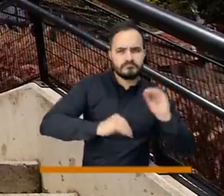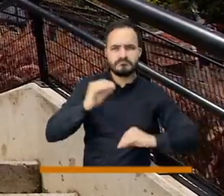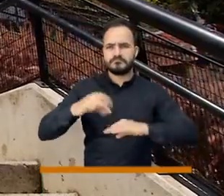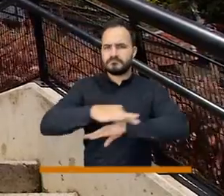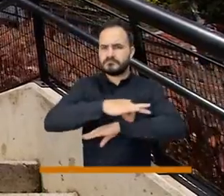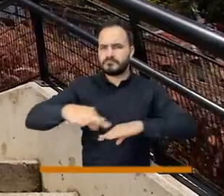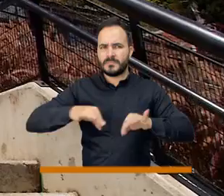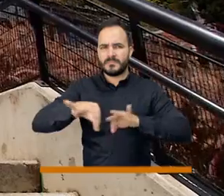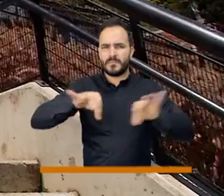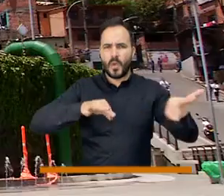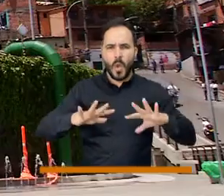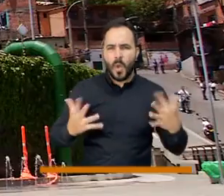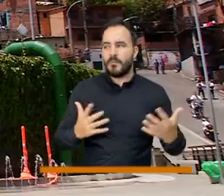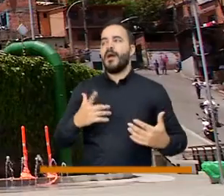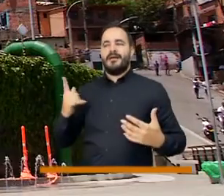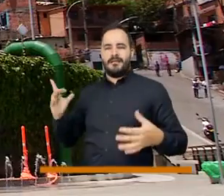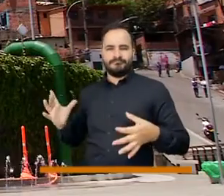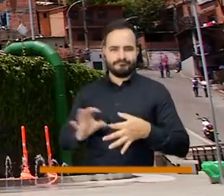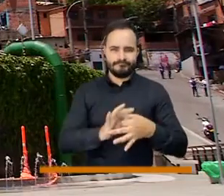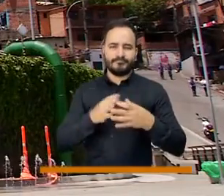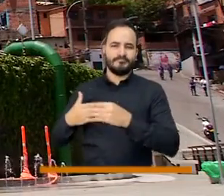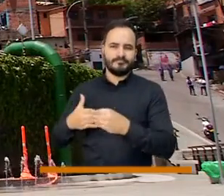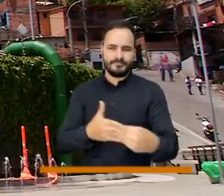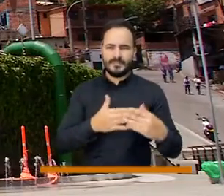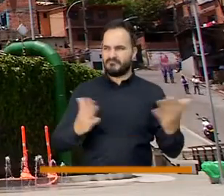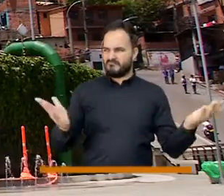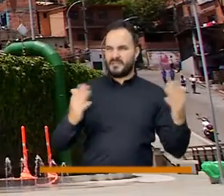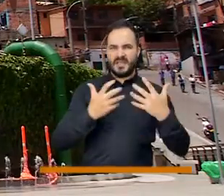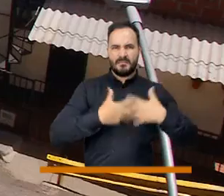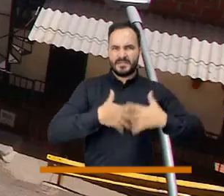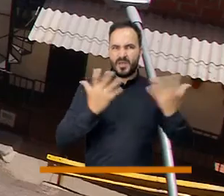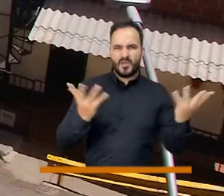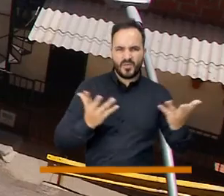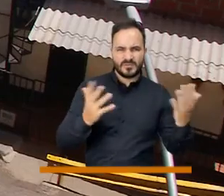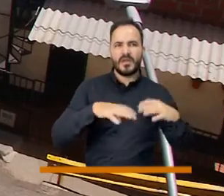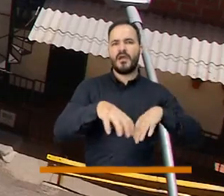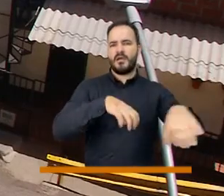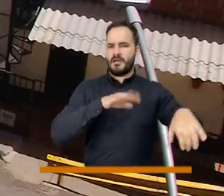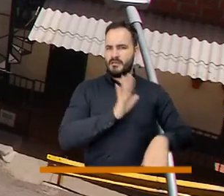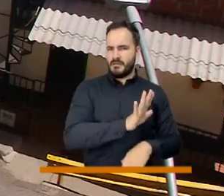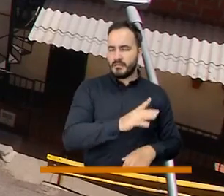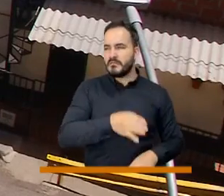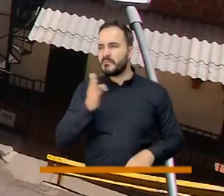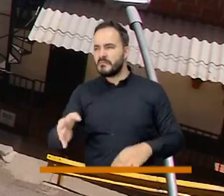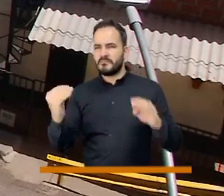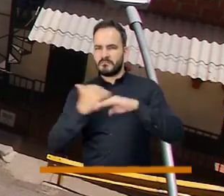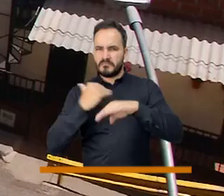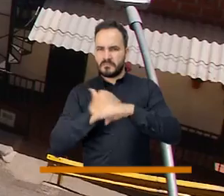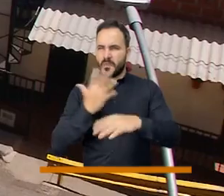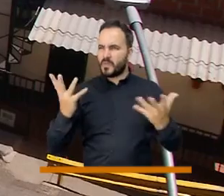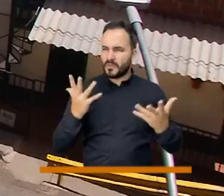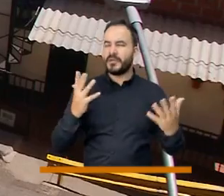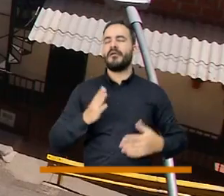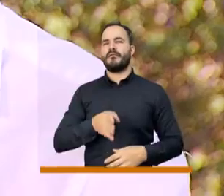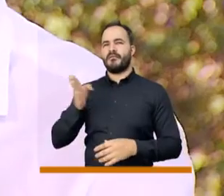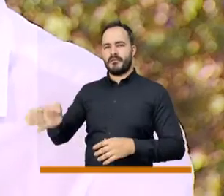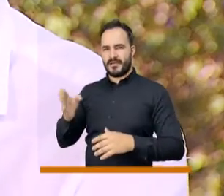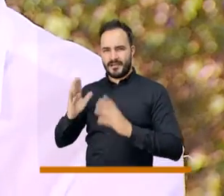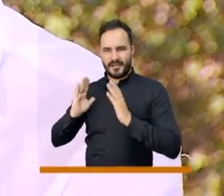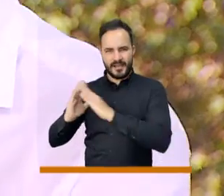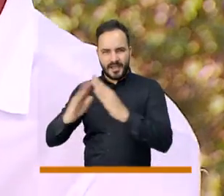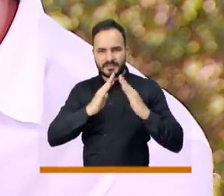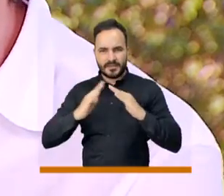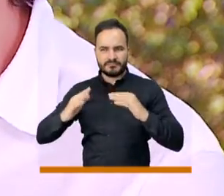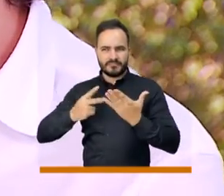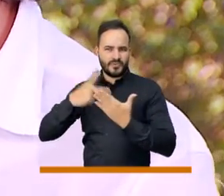algunos usos y criterios en la ciudad, de la industria donde se pone, la vivienda, las vías, los futuros planes de desarrollo, y aún hoy la ciudad